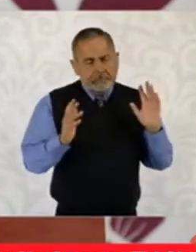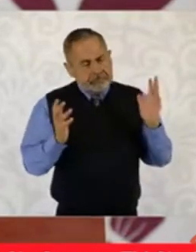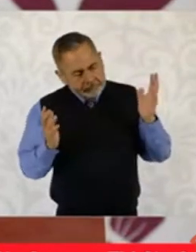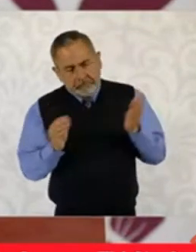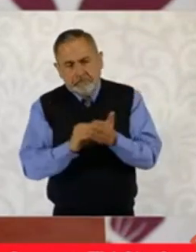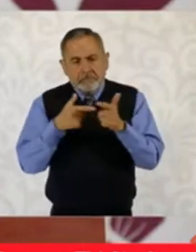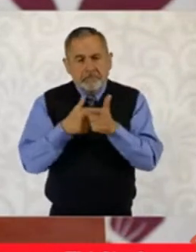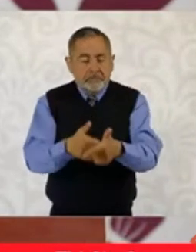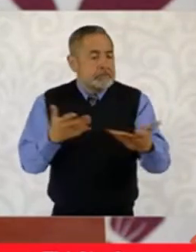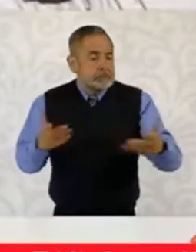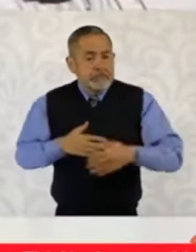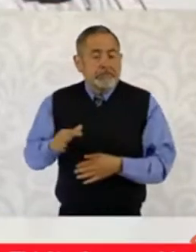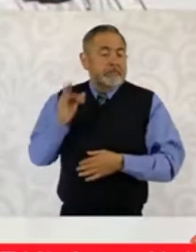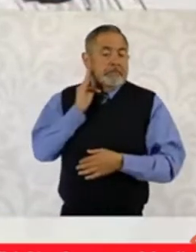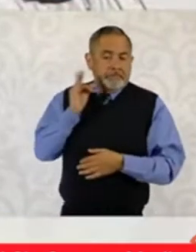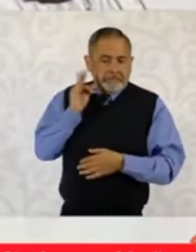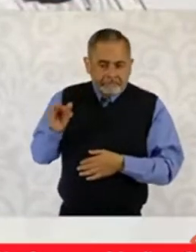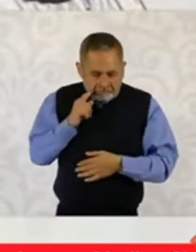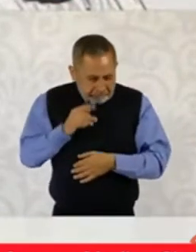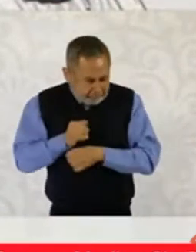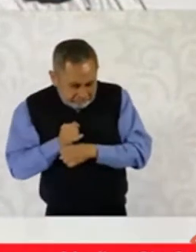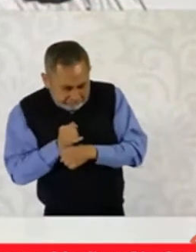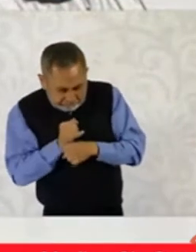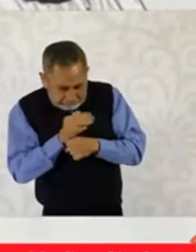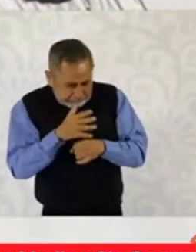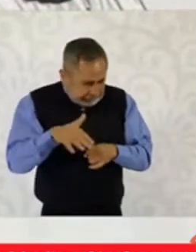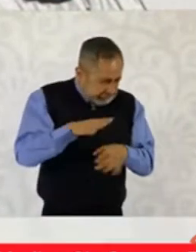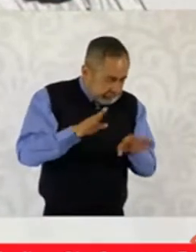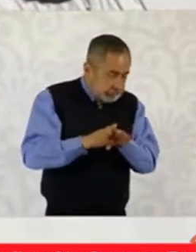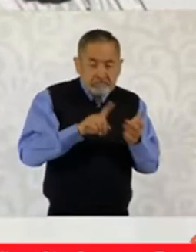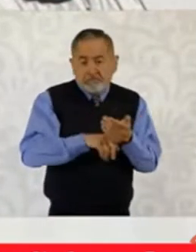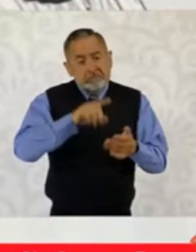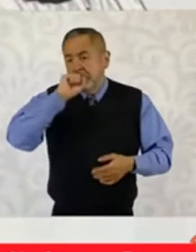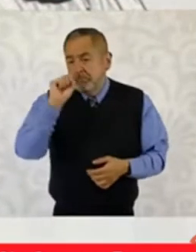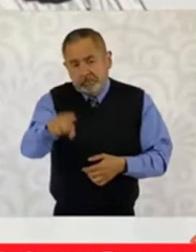Obviamente, la Fiscalía, ya a cargo de esta investigación, también